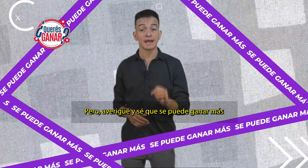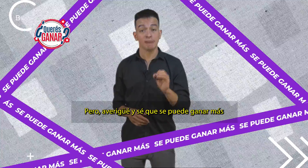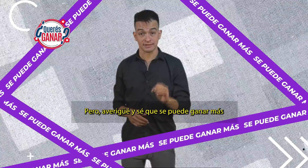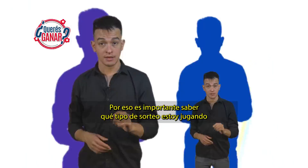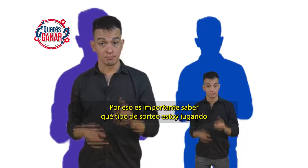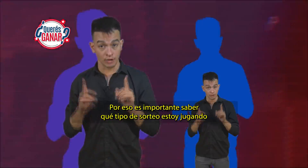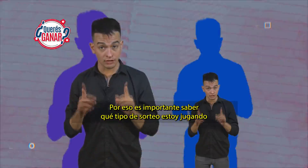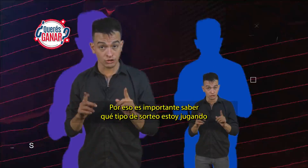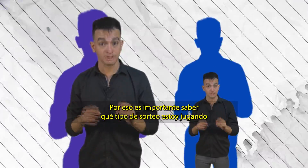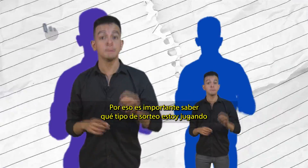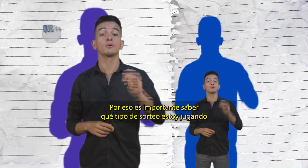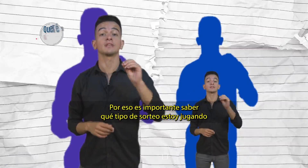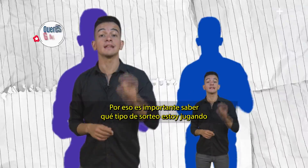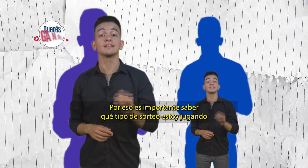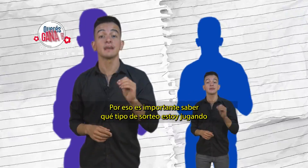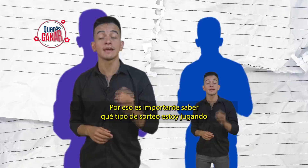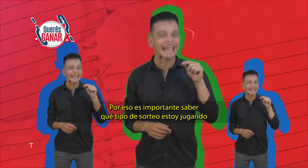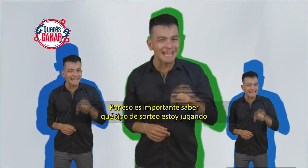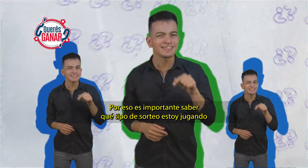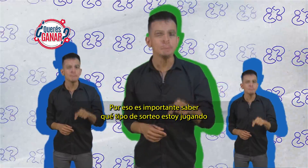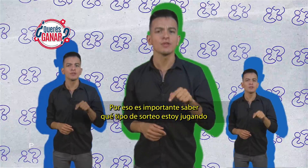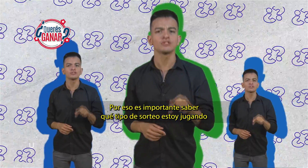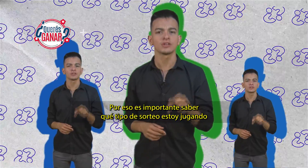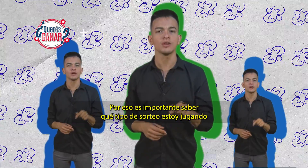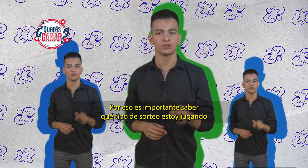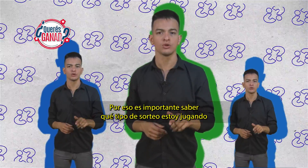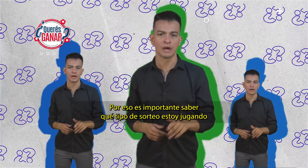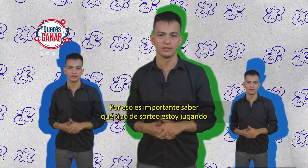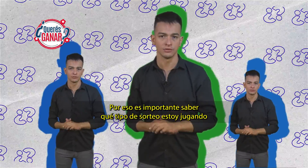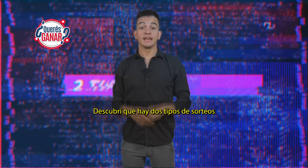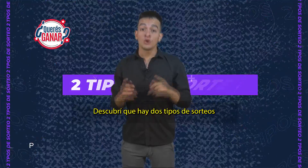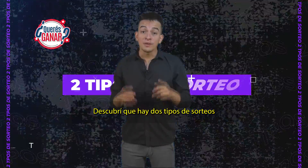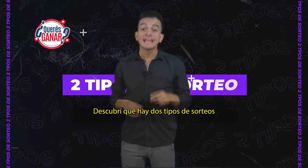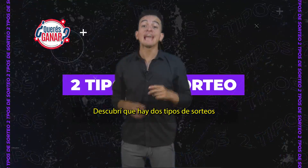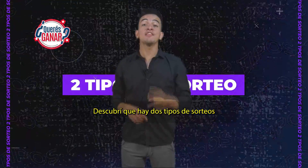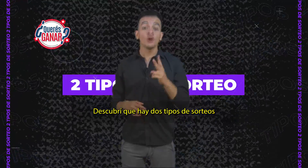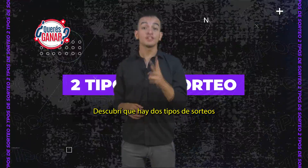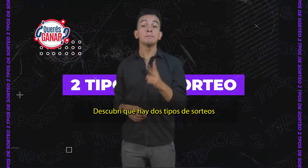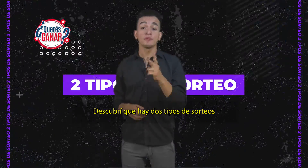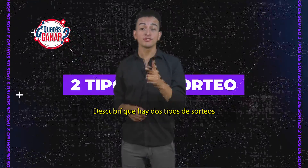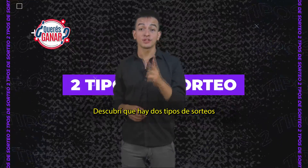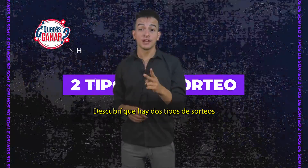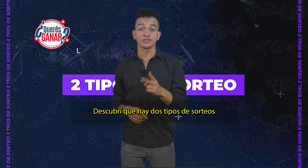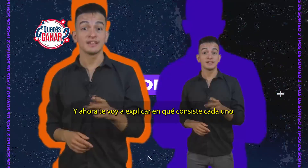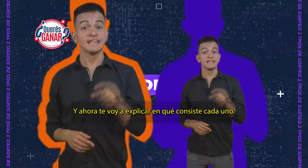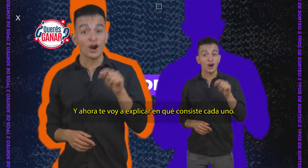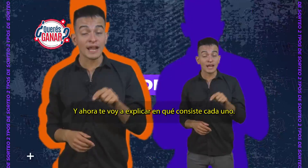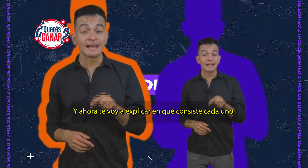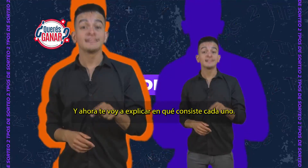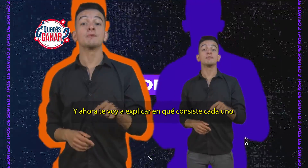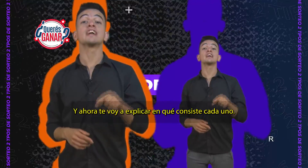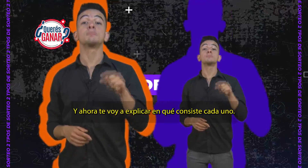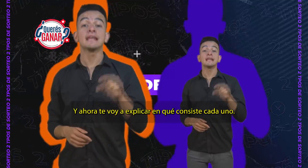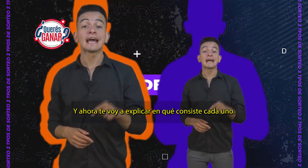puede ganar más. Por eso es importante saber qué tipo de sorteo estoy jugando. Descubrí que hay dos tipos de sorteos y